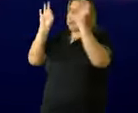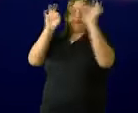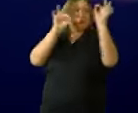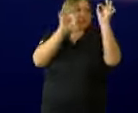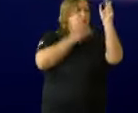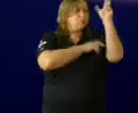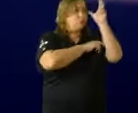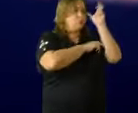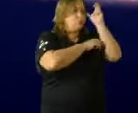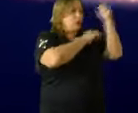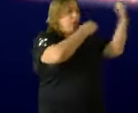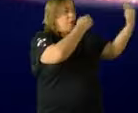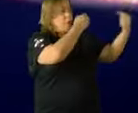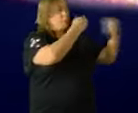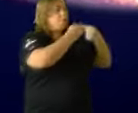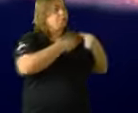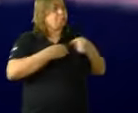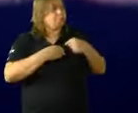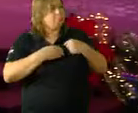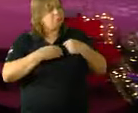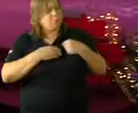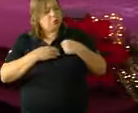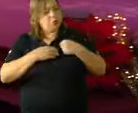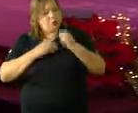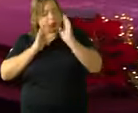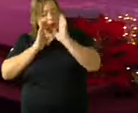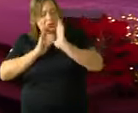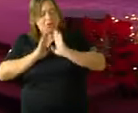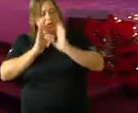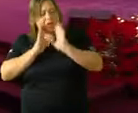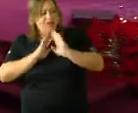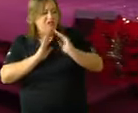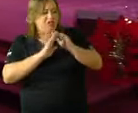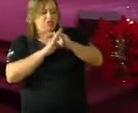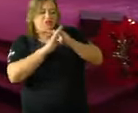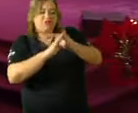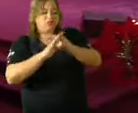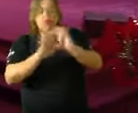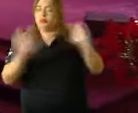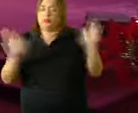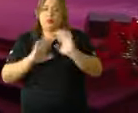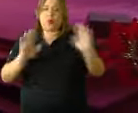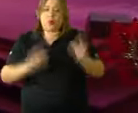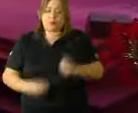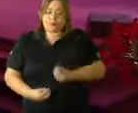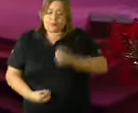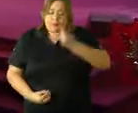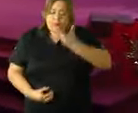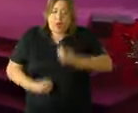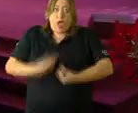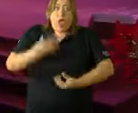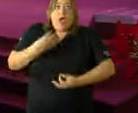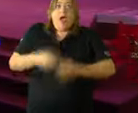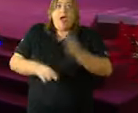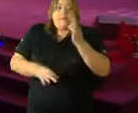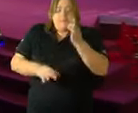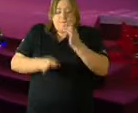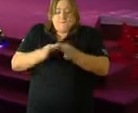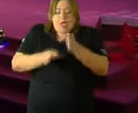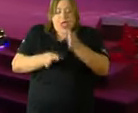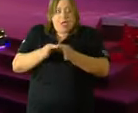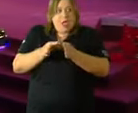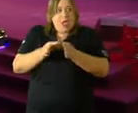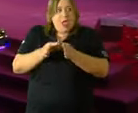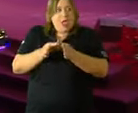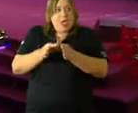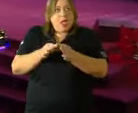enemigo ponerme triste, ni obstaculizar lo que ya está sembrado en mi vida, que es la fe, que vino por la justicia que